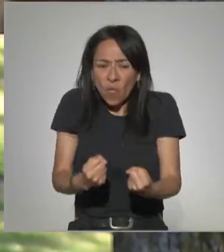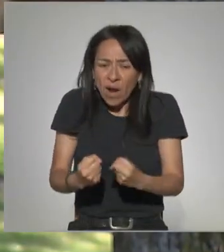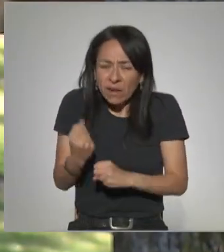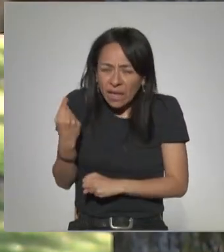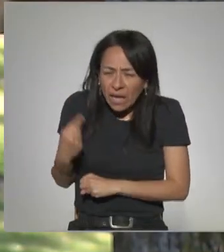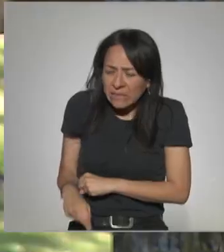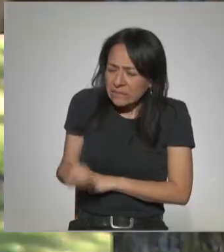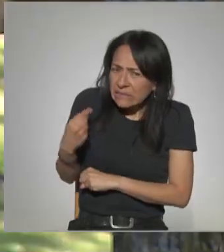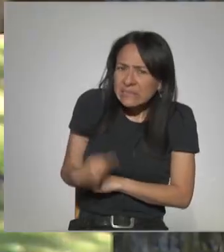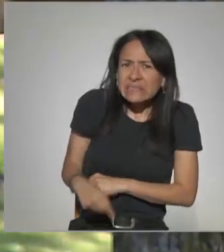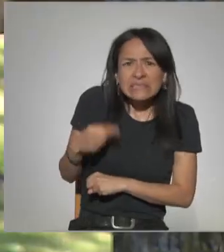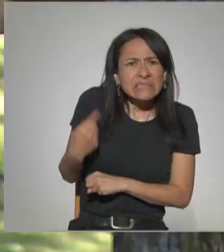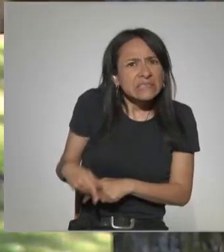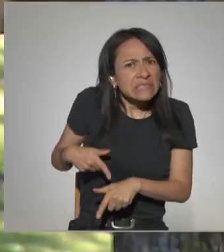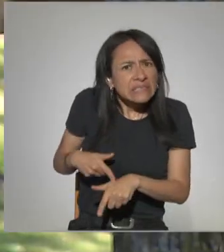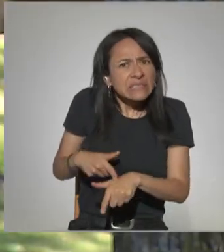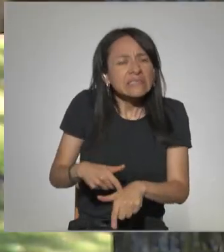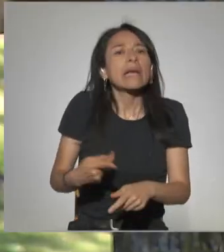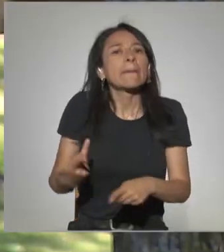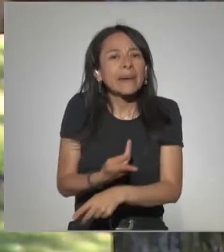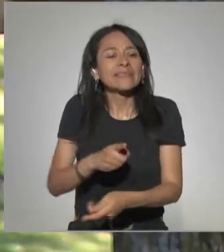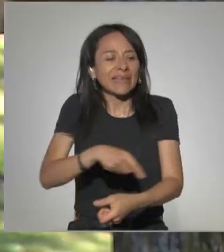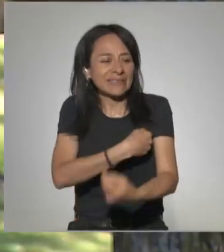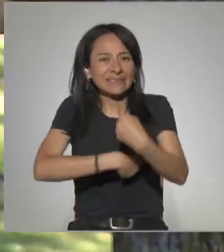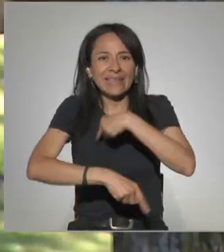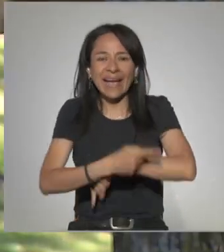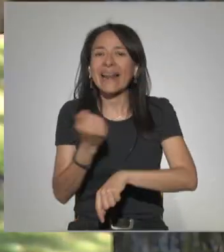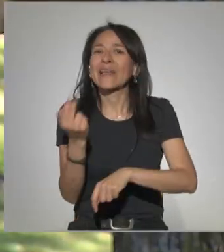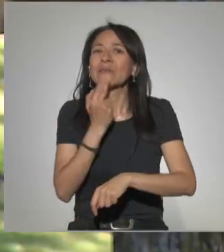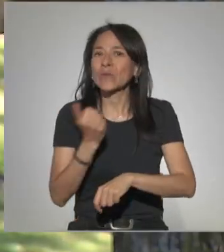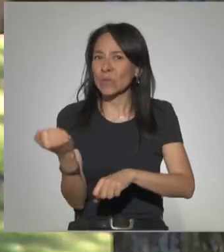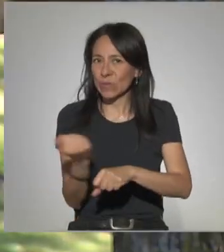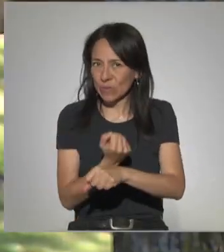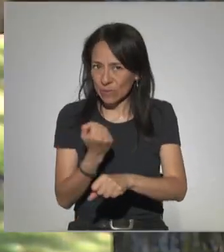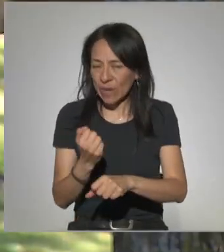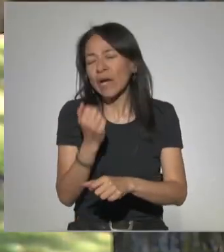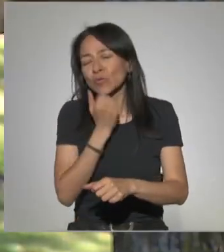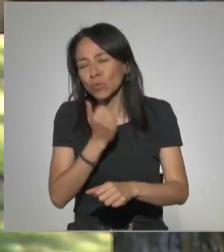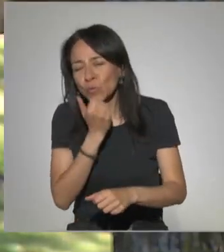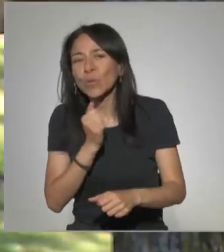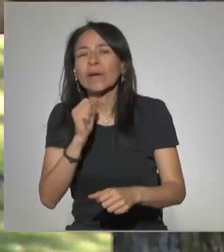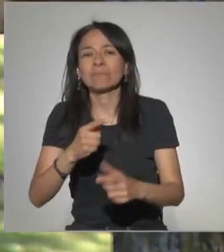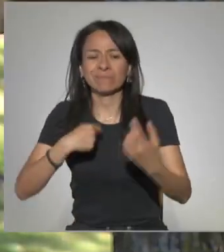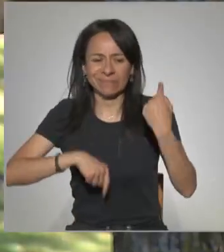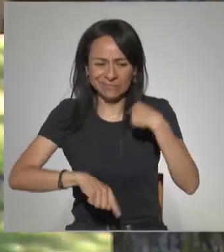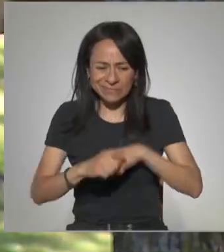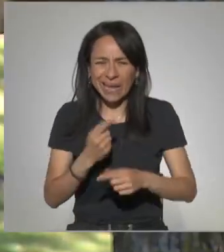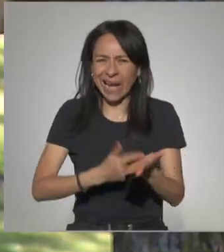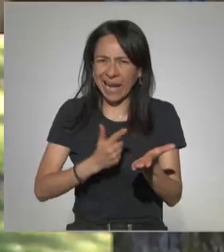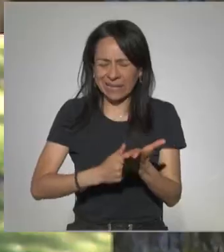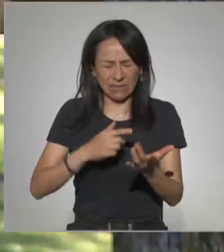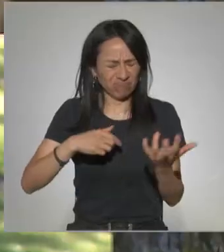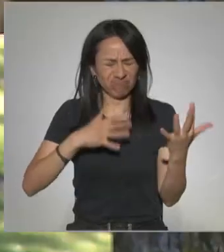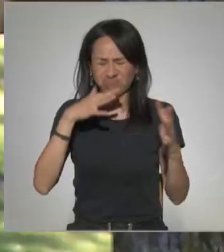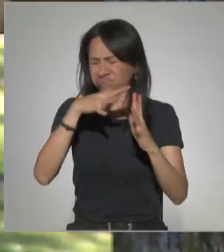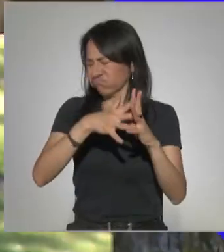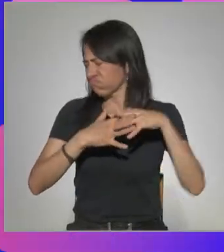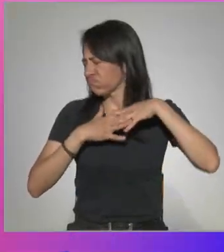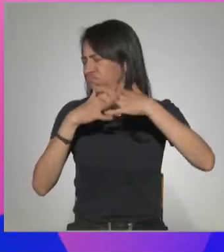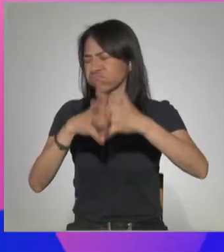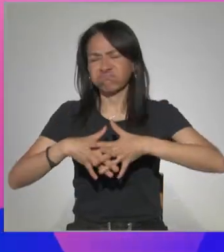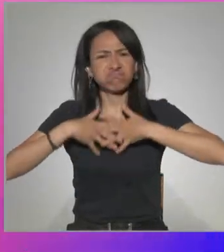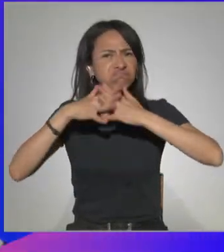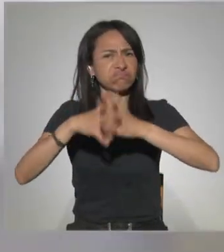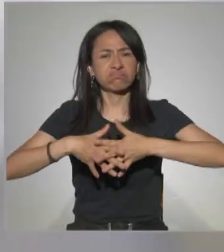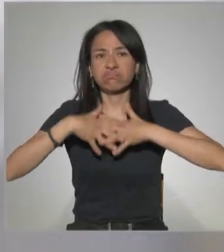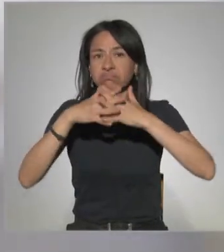cortisol, nuestros niveles de azúcar en sangre, el metabolismo de las grasas y las proteínas se van a empezar a alterar, ¿no? Y además, si no